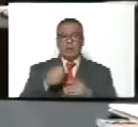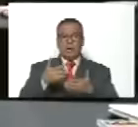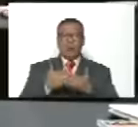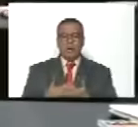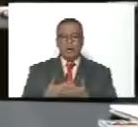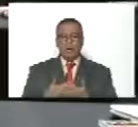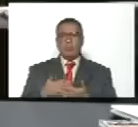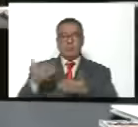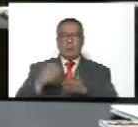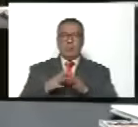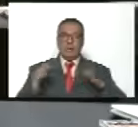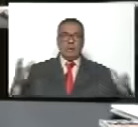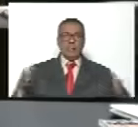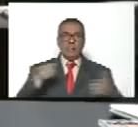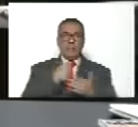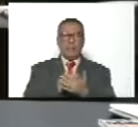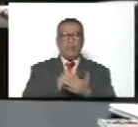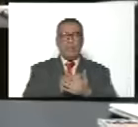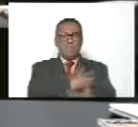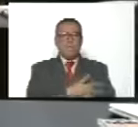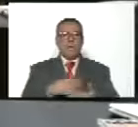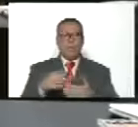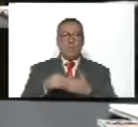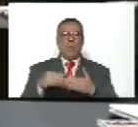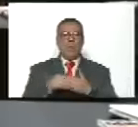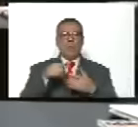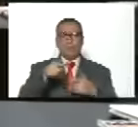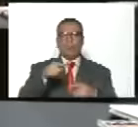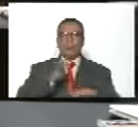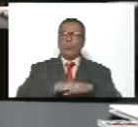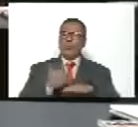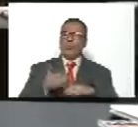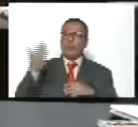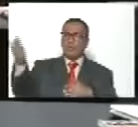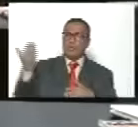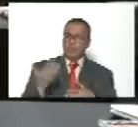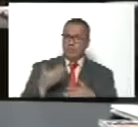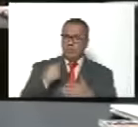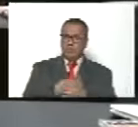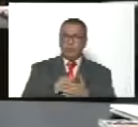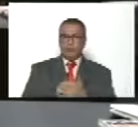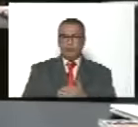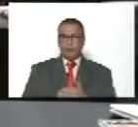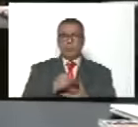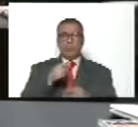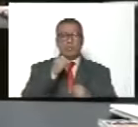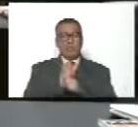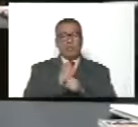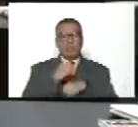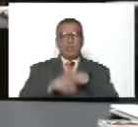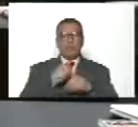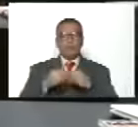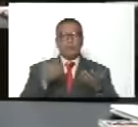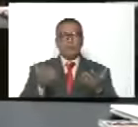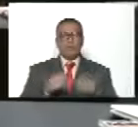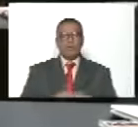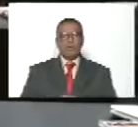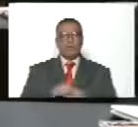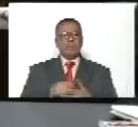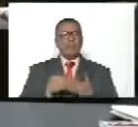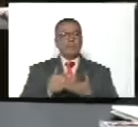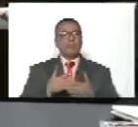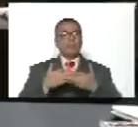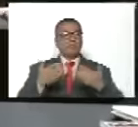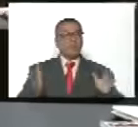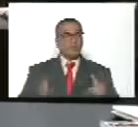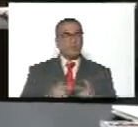reciben grandes cantidades de millones de dólares, digan de dónde vienen esos recursos y en qué son empleados. Quienes, la